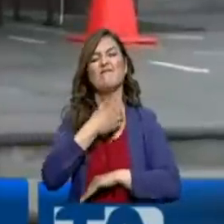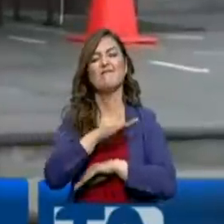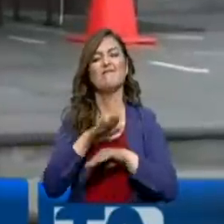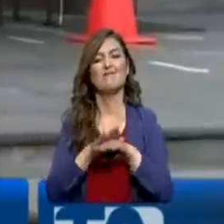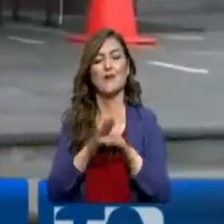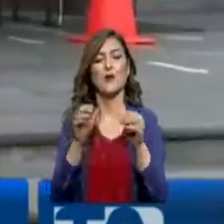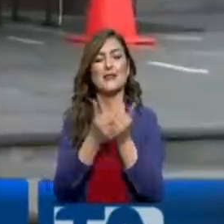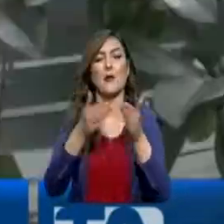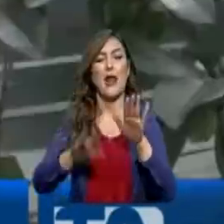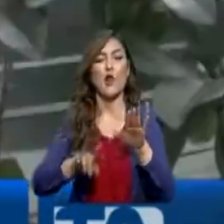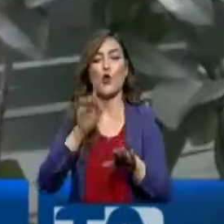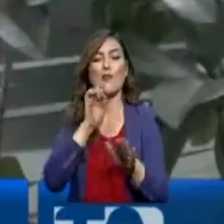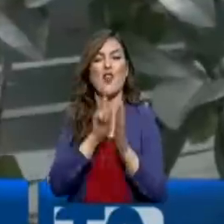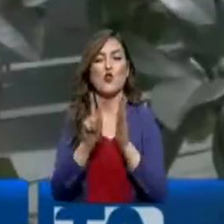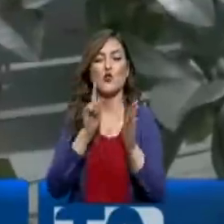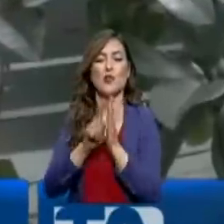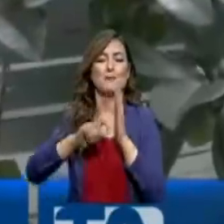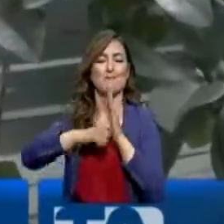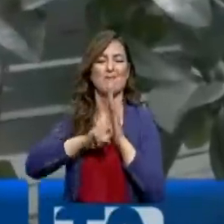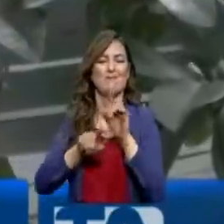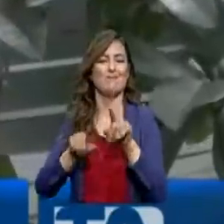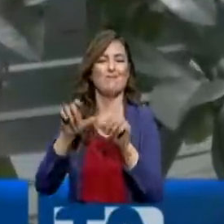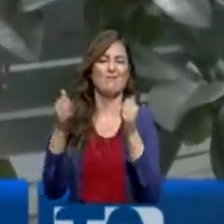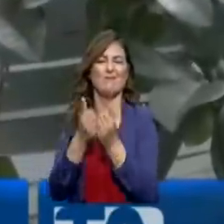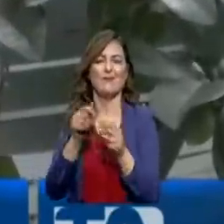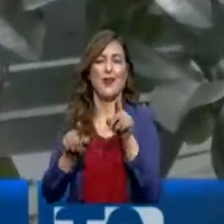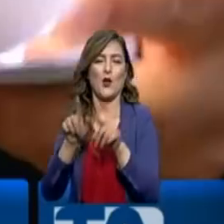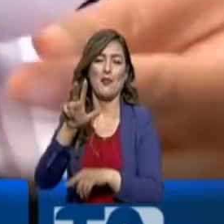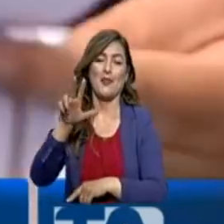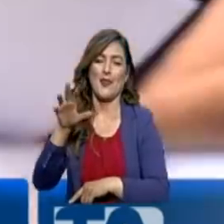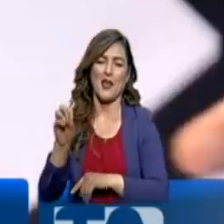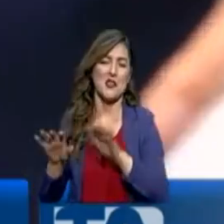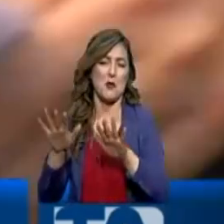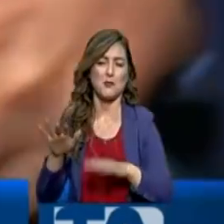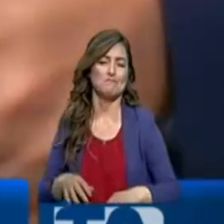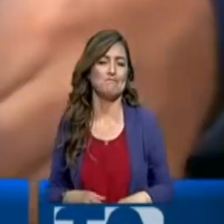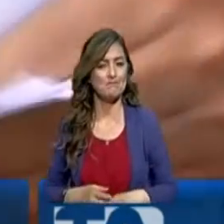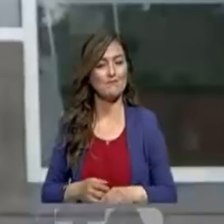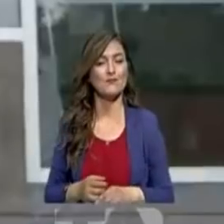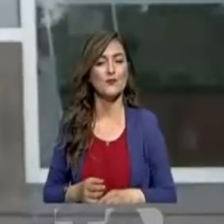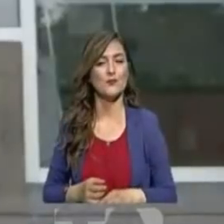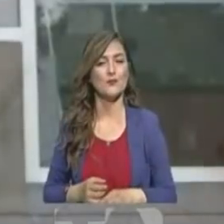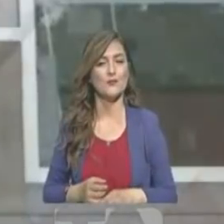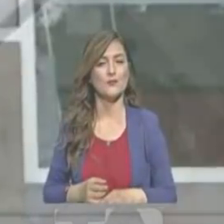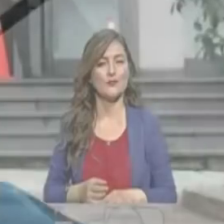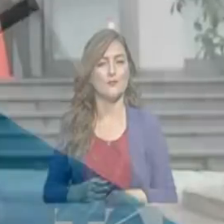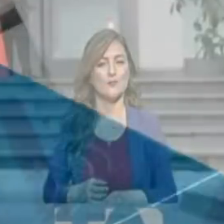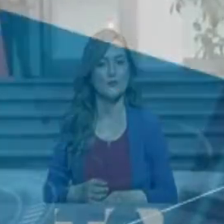los expedientes que en la Contraloría mantienen abiertos una treintena de legisladores.